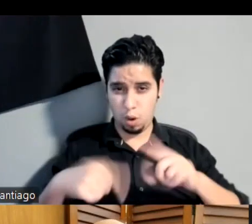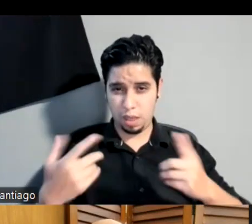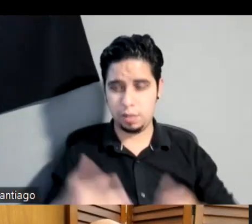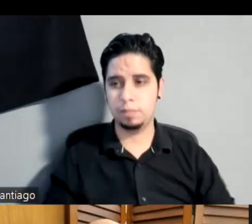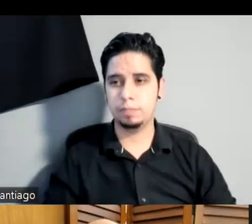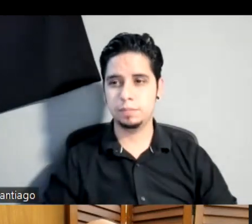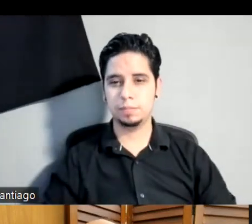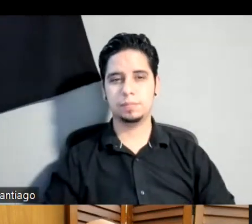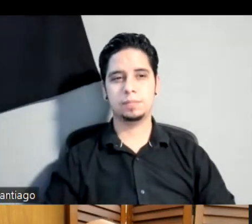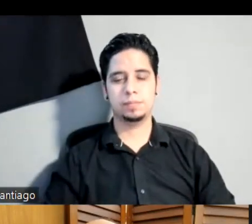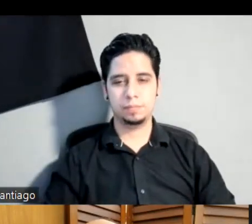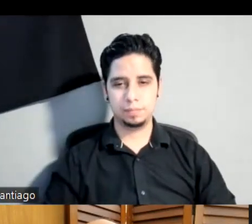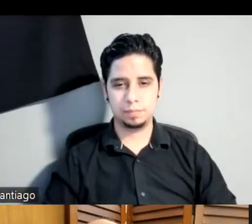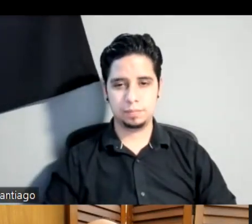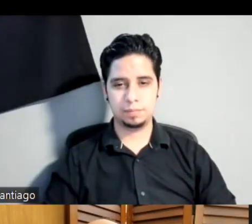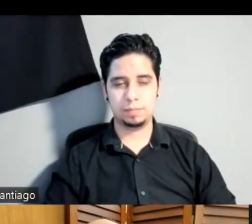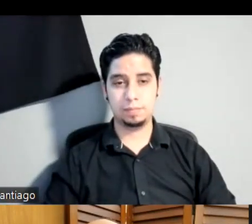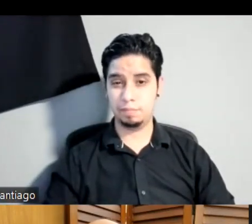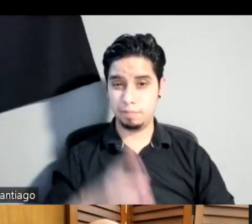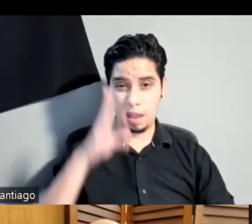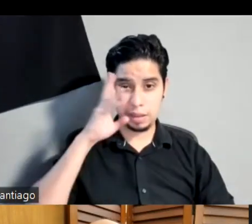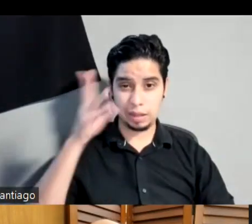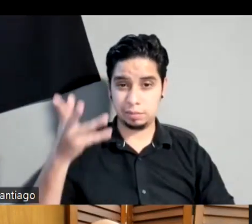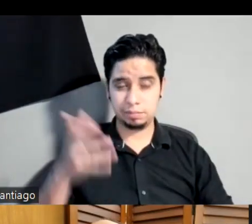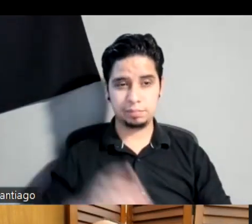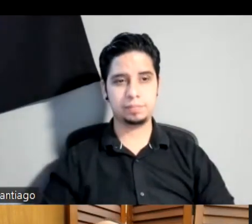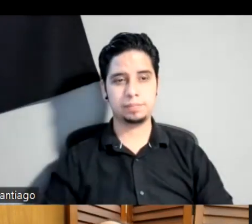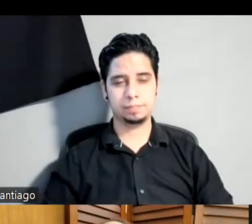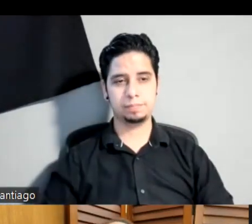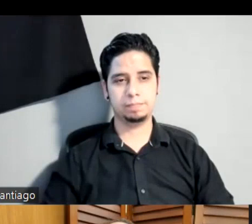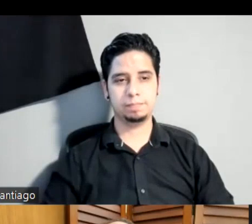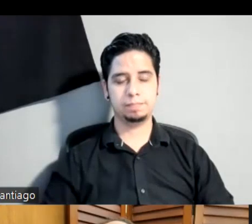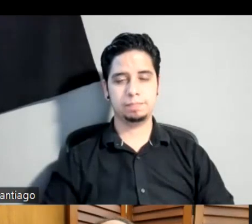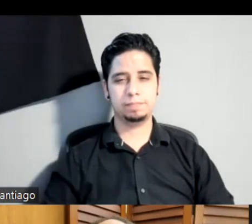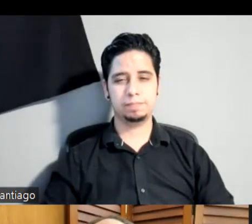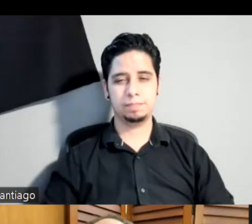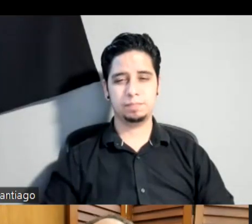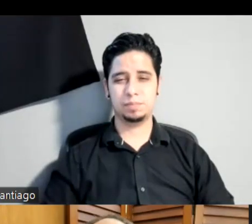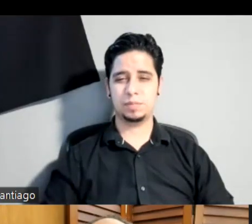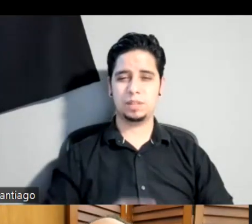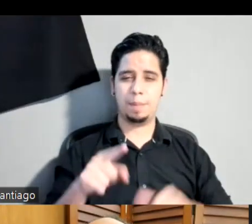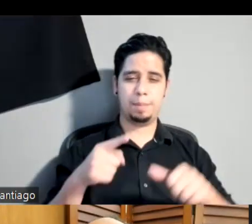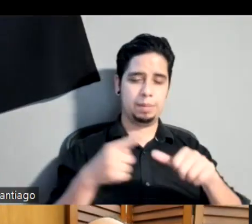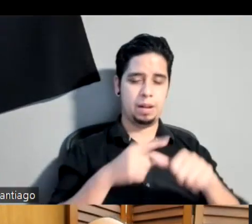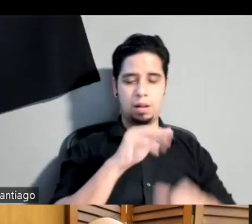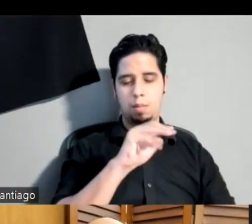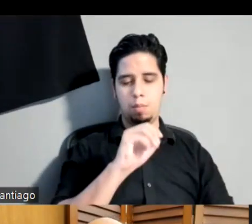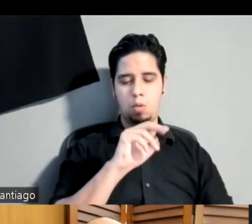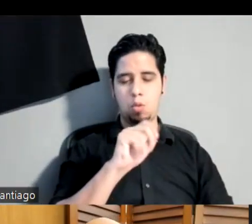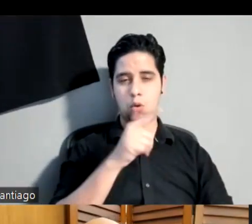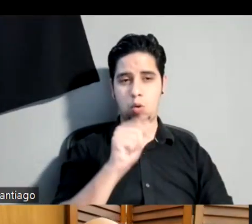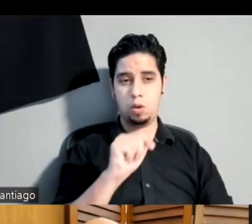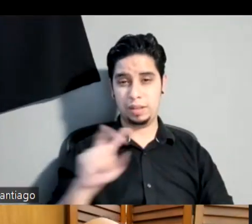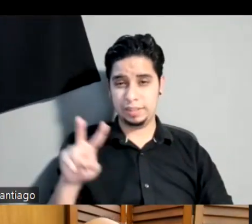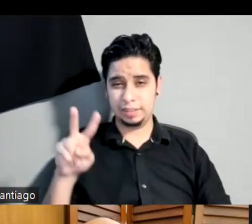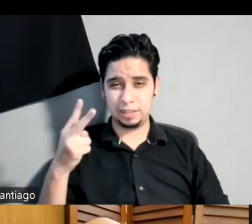Olmo. Exacto. Imagínate. Y entonces, o sea, ese es el primer monólogo, el segundo que llamas con